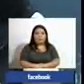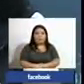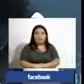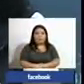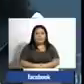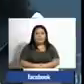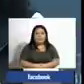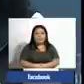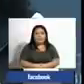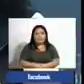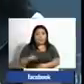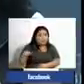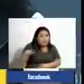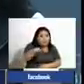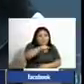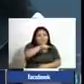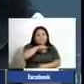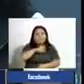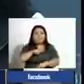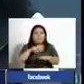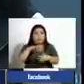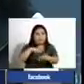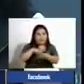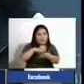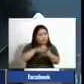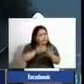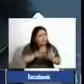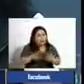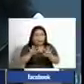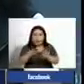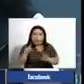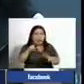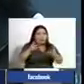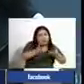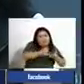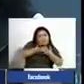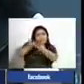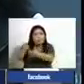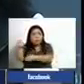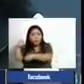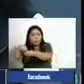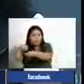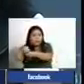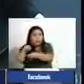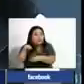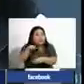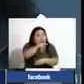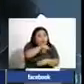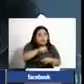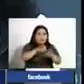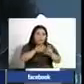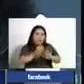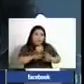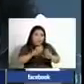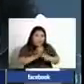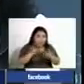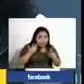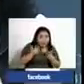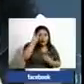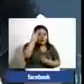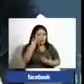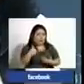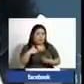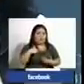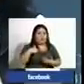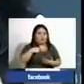Que la población esté tranquila, para que la población no se aglomere, para que la población espere el día que le toque,